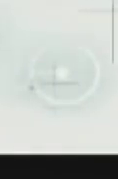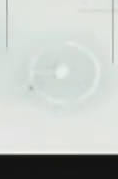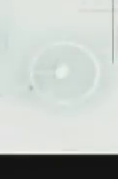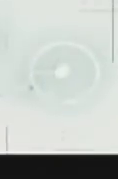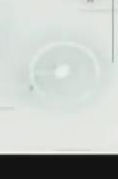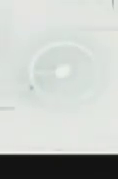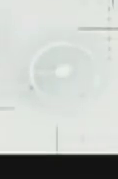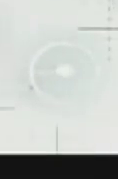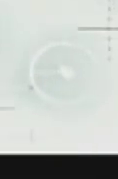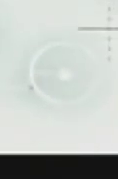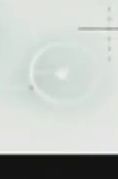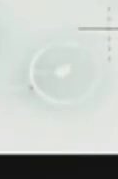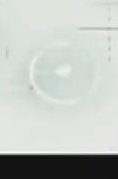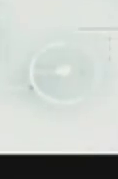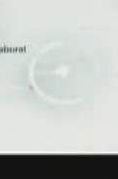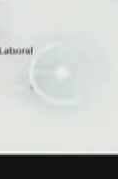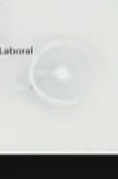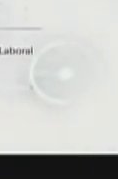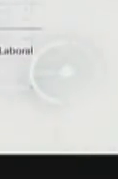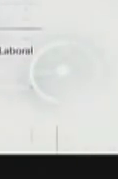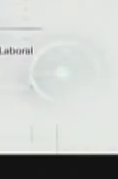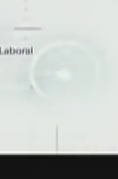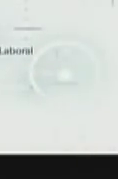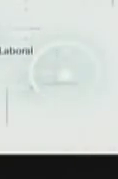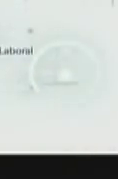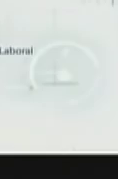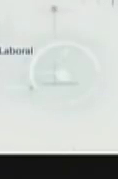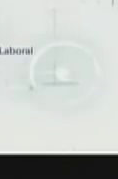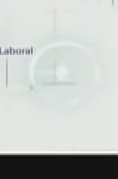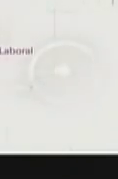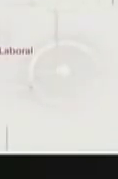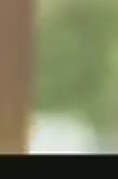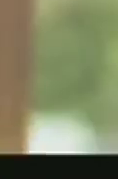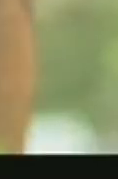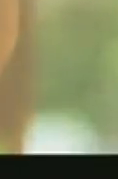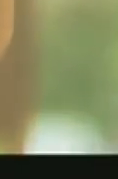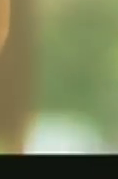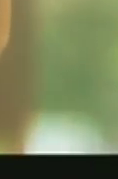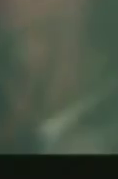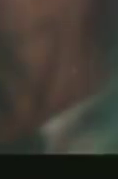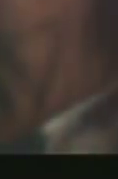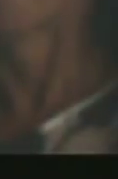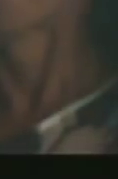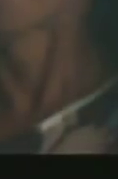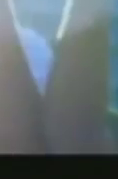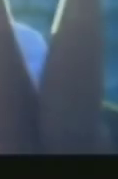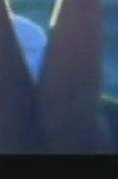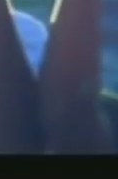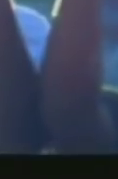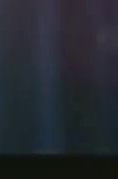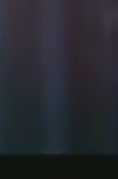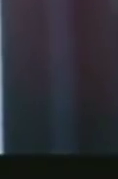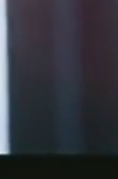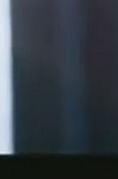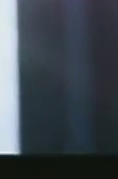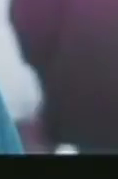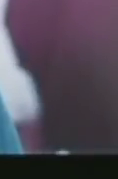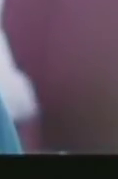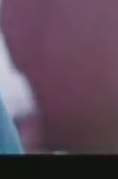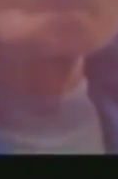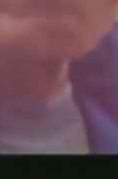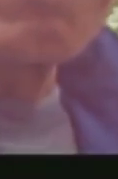versátil como herramienta que le ha permitido al gobierno nacional organizar su estructura social y